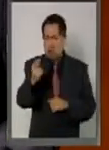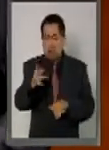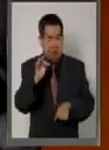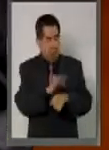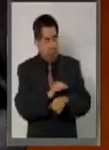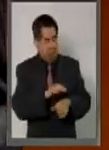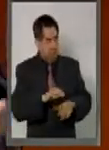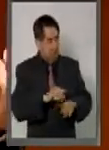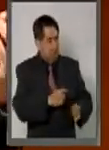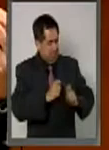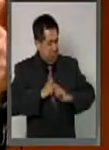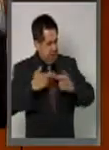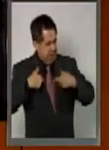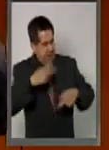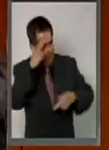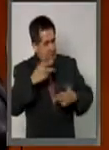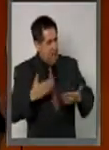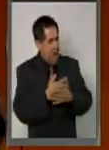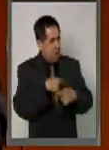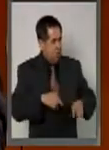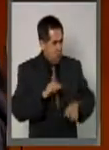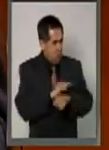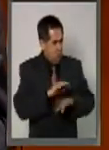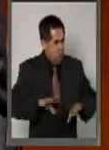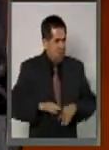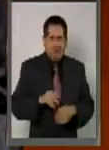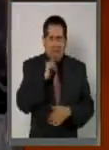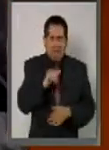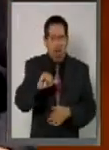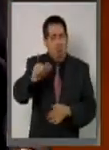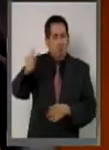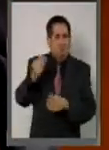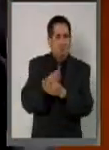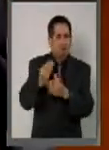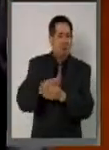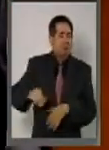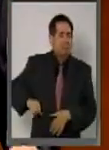mexicanos. Representan otros intereses.